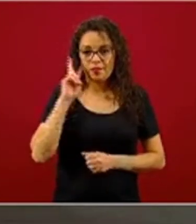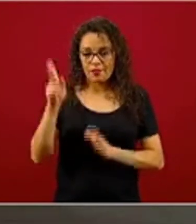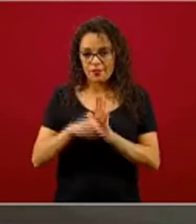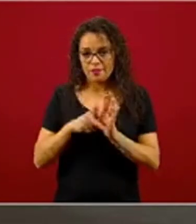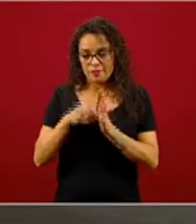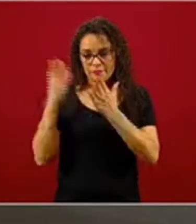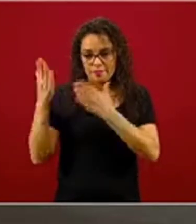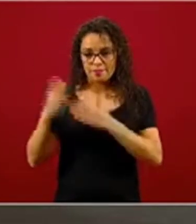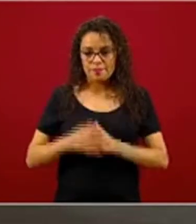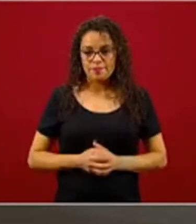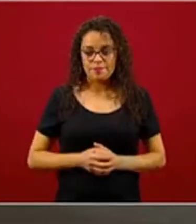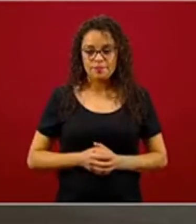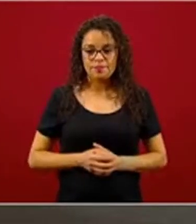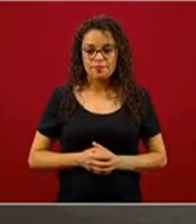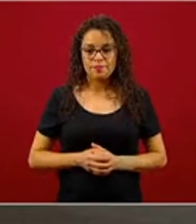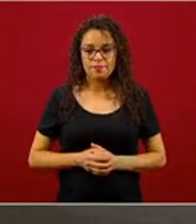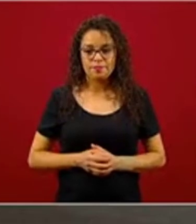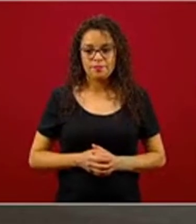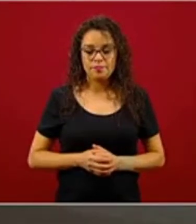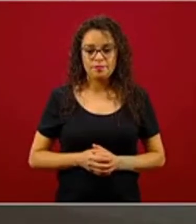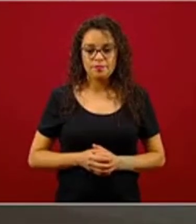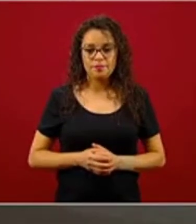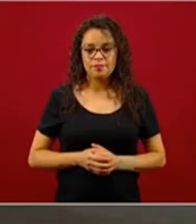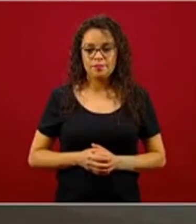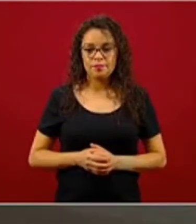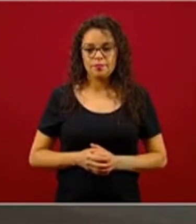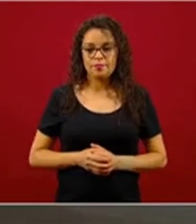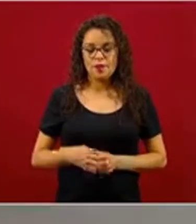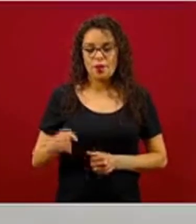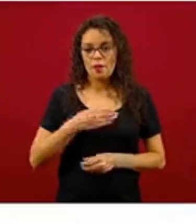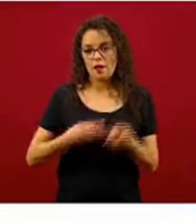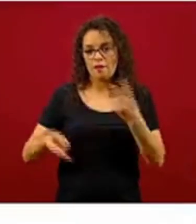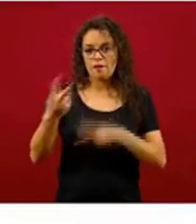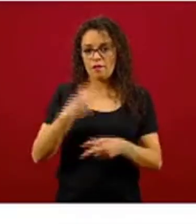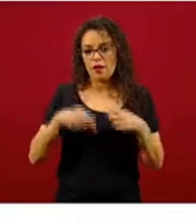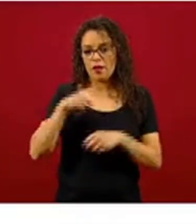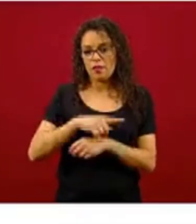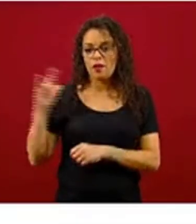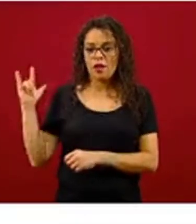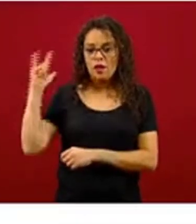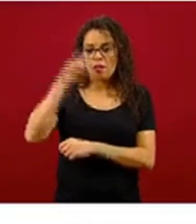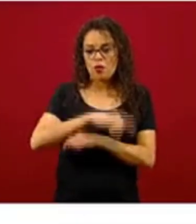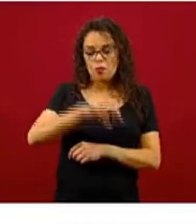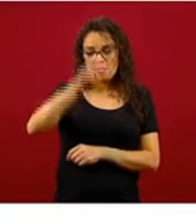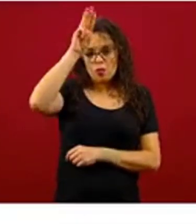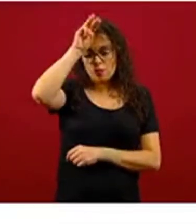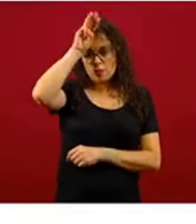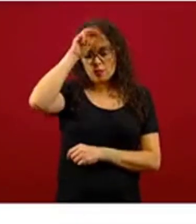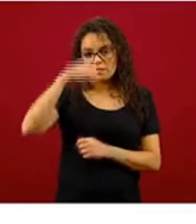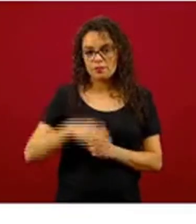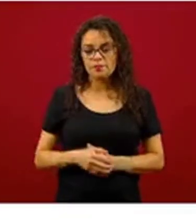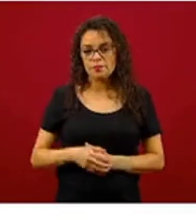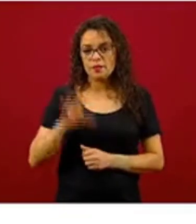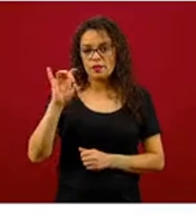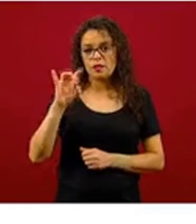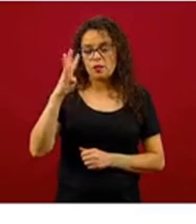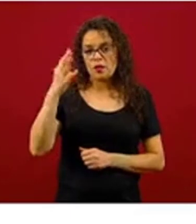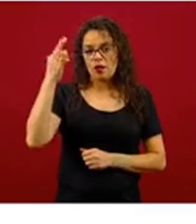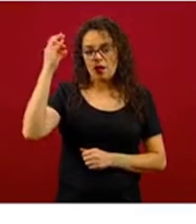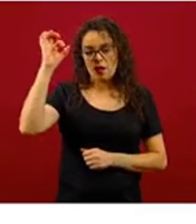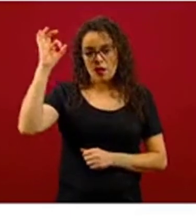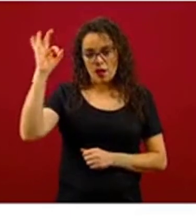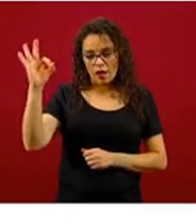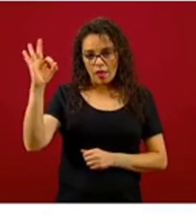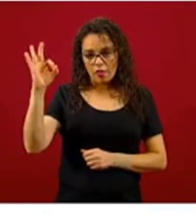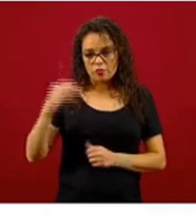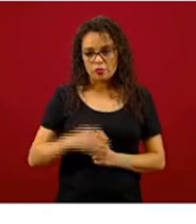Les damos la bienvenida al aeropuerto de Monterrey, calorcito 34 grados centígrados. Estamos llegando antes